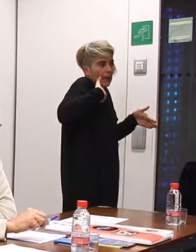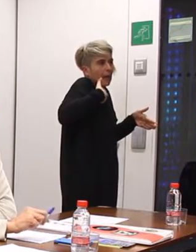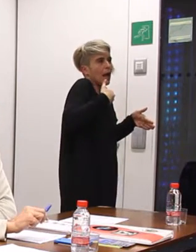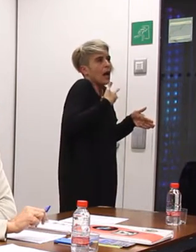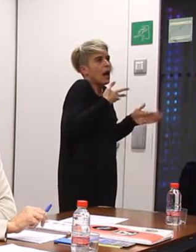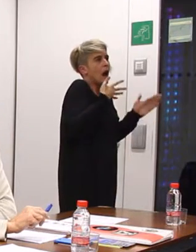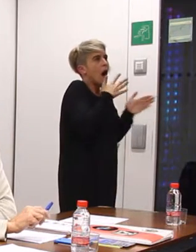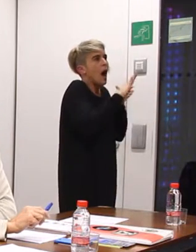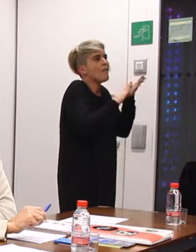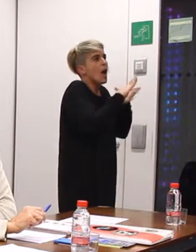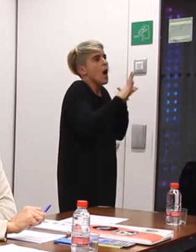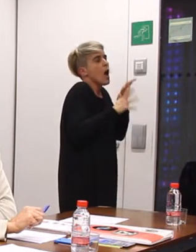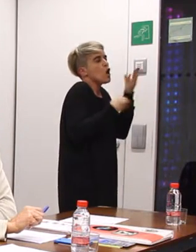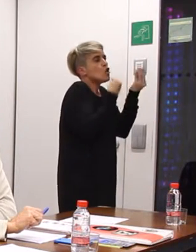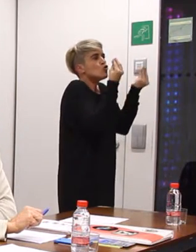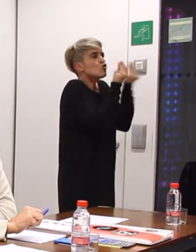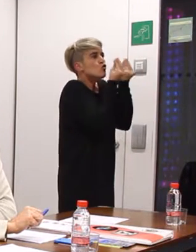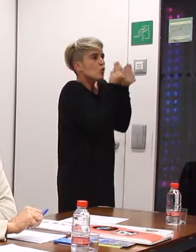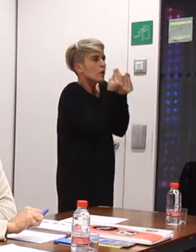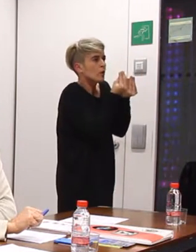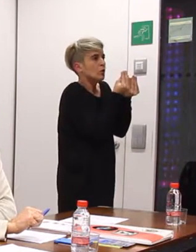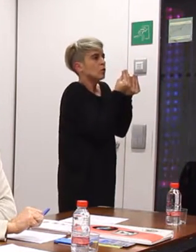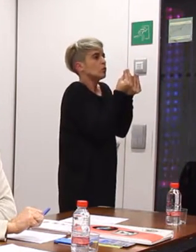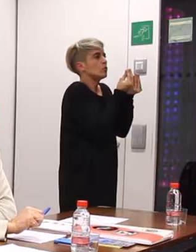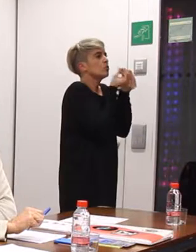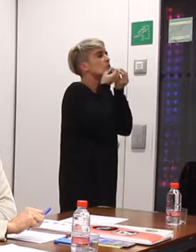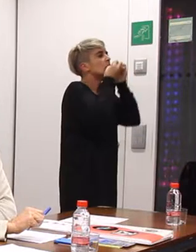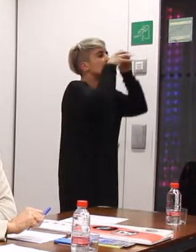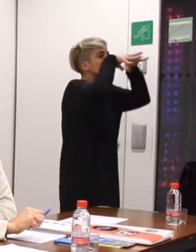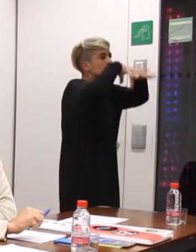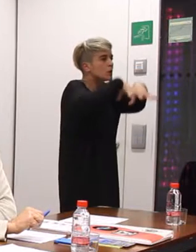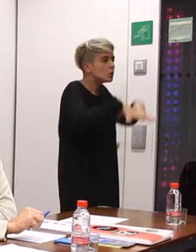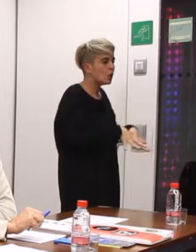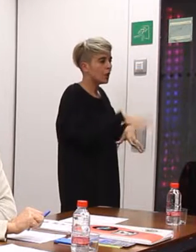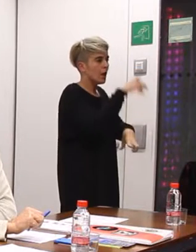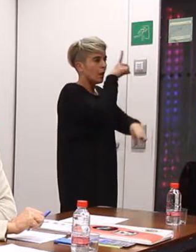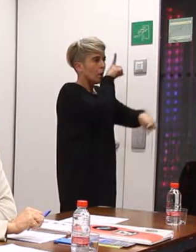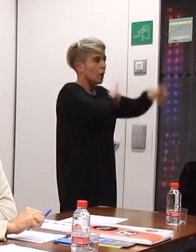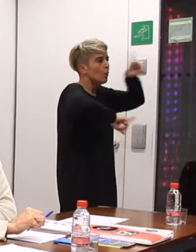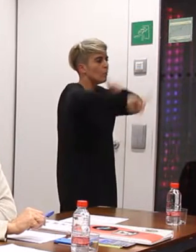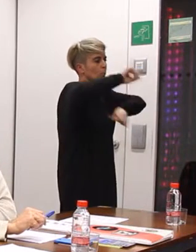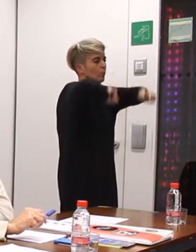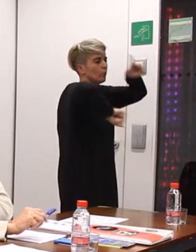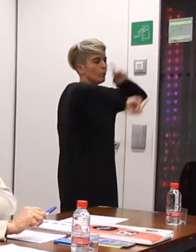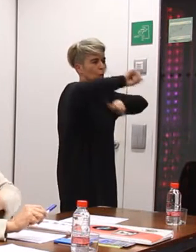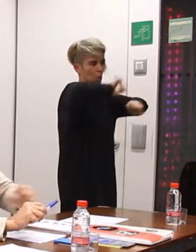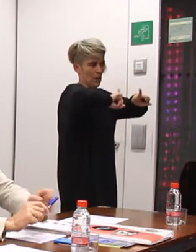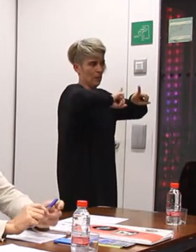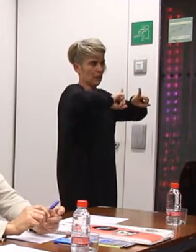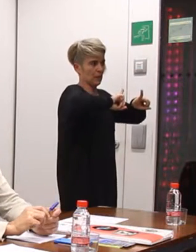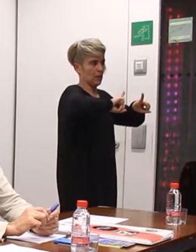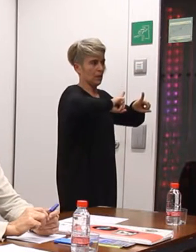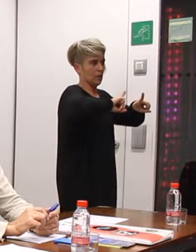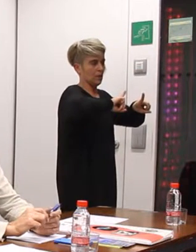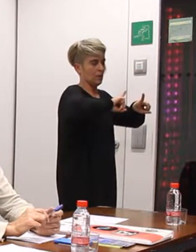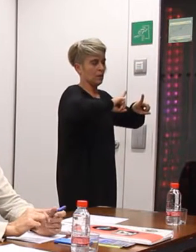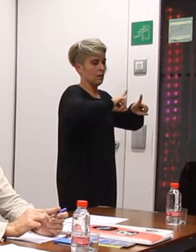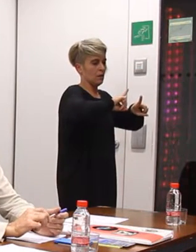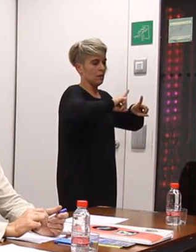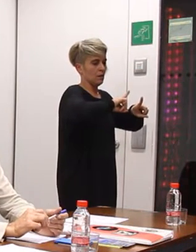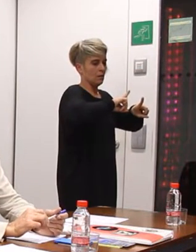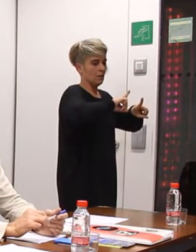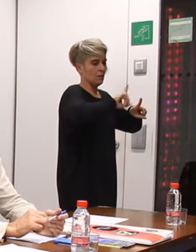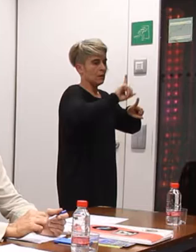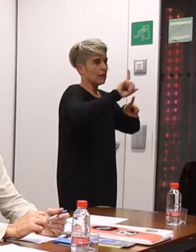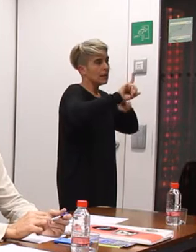números, la historia de lo que esta problemática supone y sobre todo al final